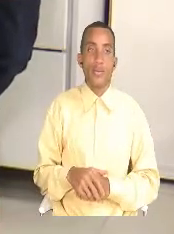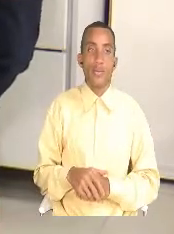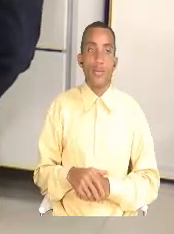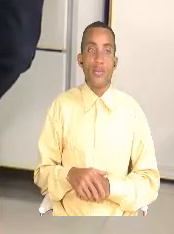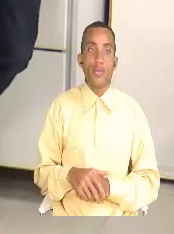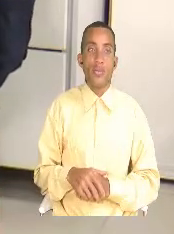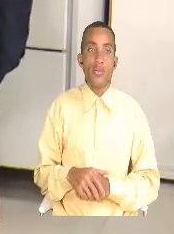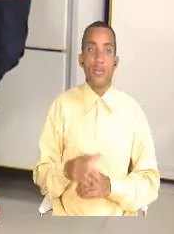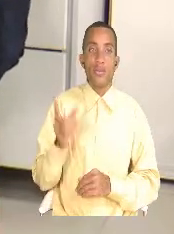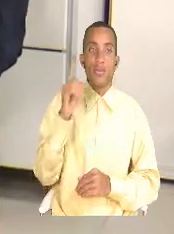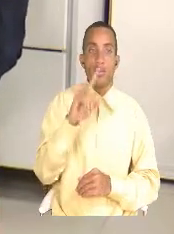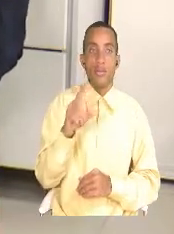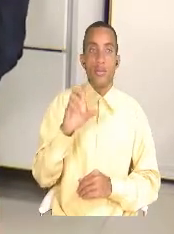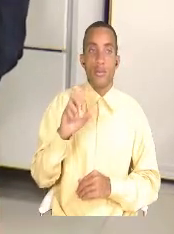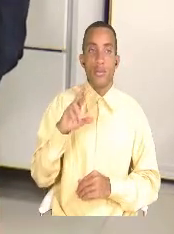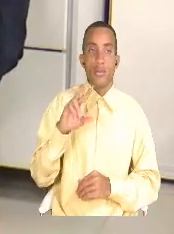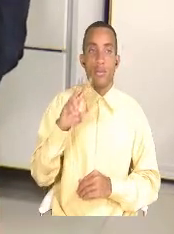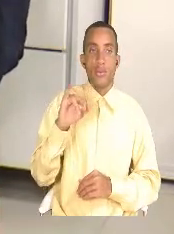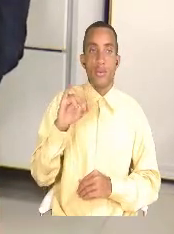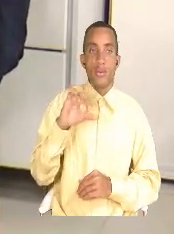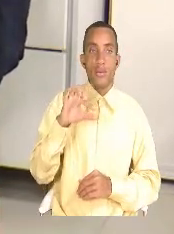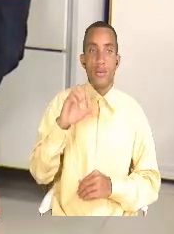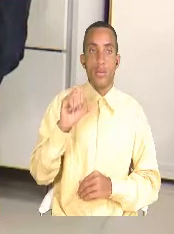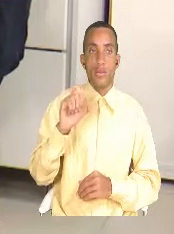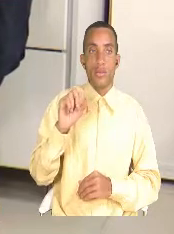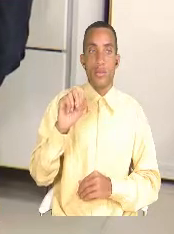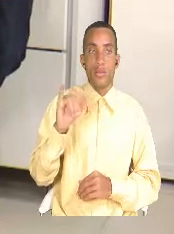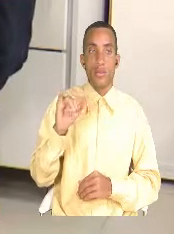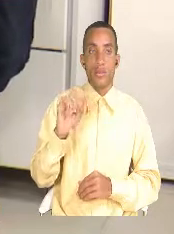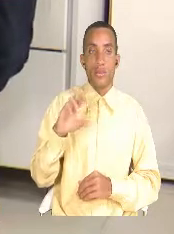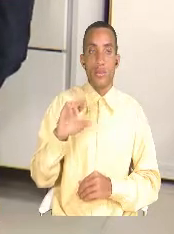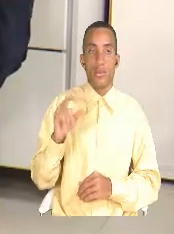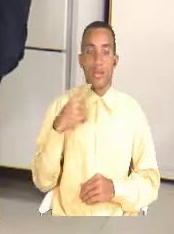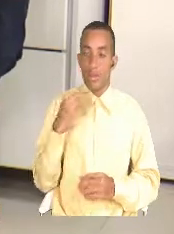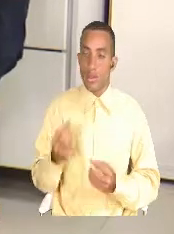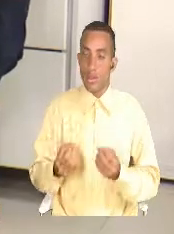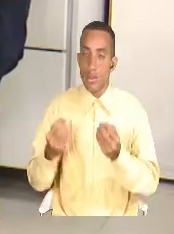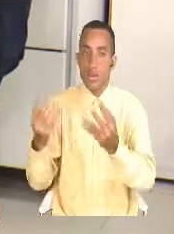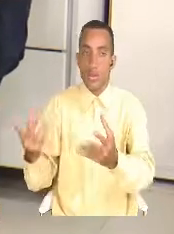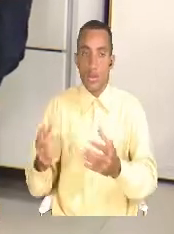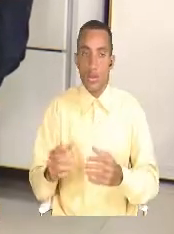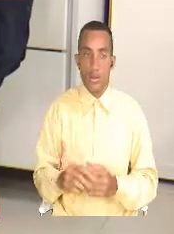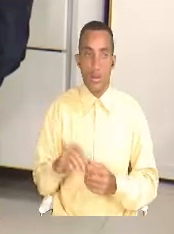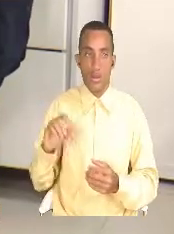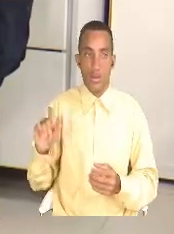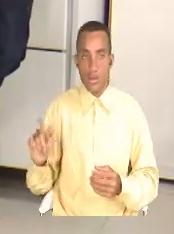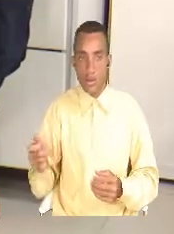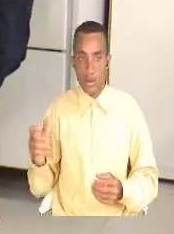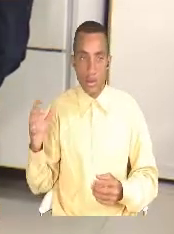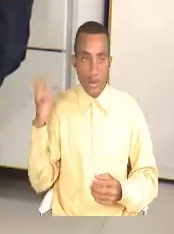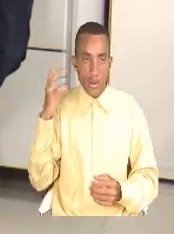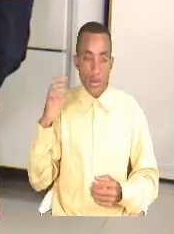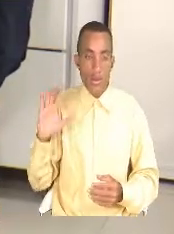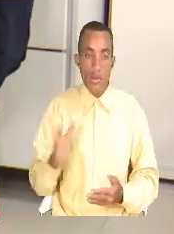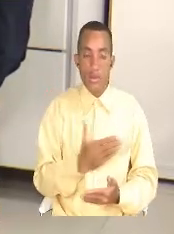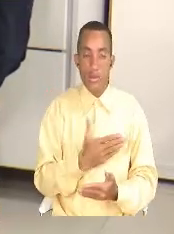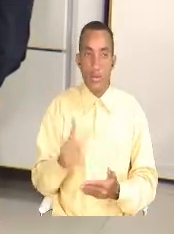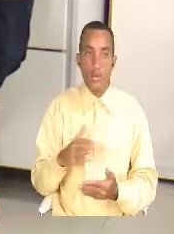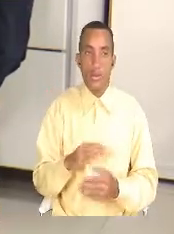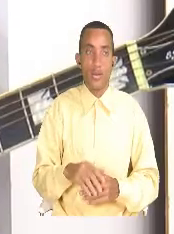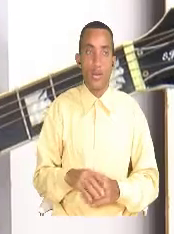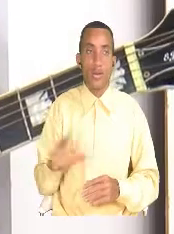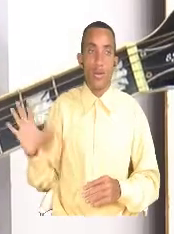a Serviproject, que nos facilitó parte del sonido, la tarima. Saludito a William. Allá. Saludito a William, sí. Bueno,